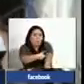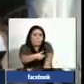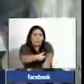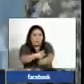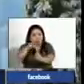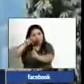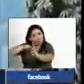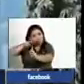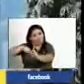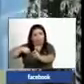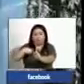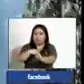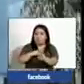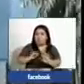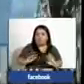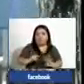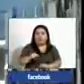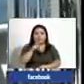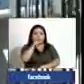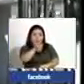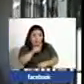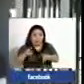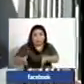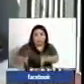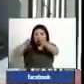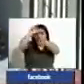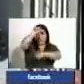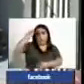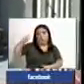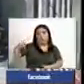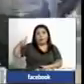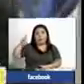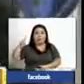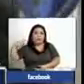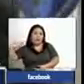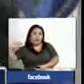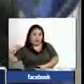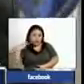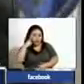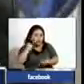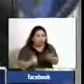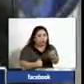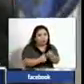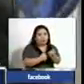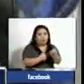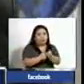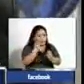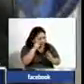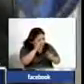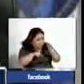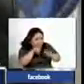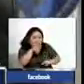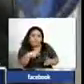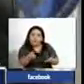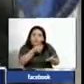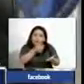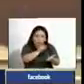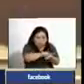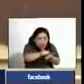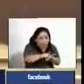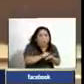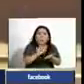lo chequearan. En este caso intervino la Procuraduría para la Defensa de los Derechos Humanos para solicitar la información sobre